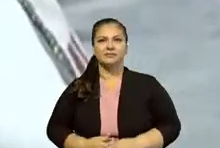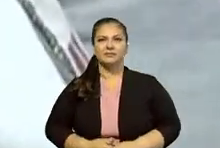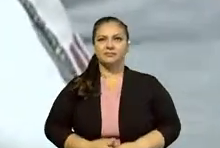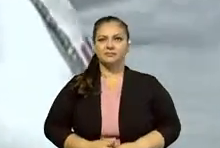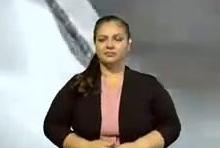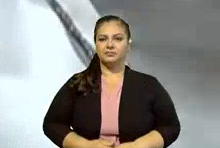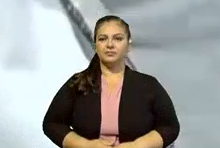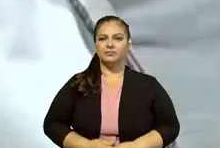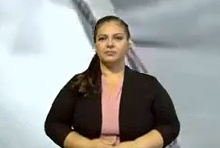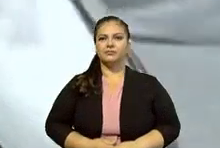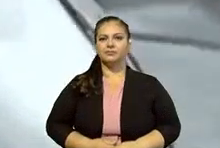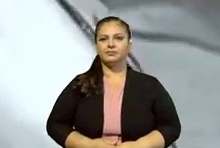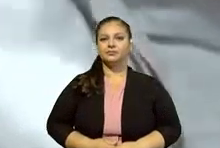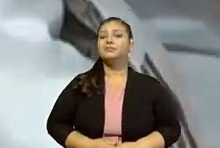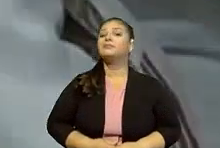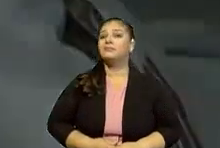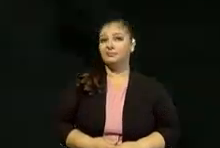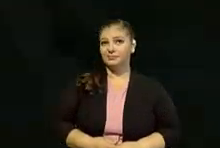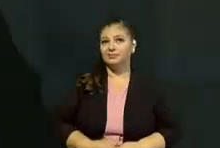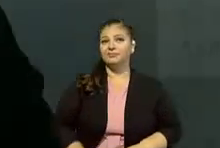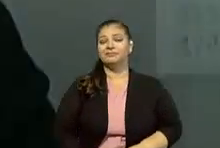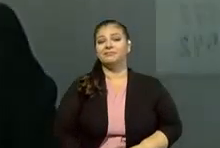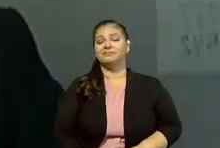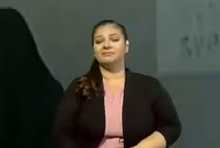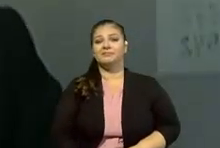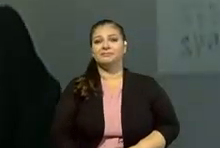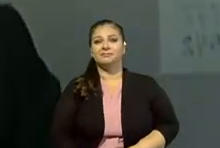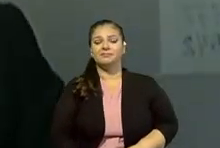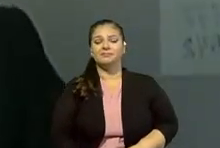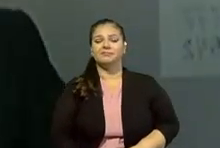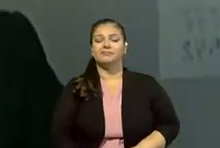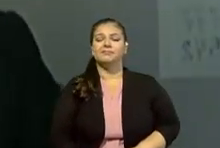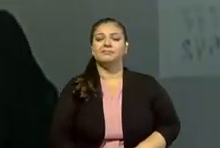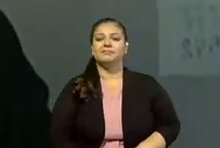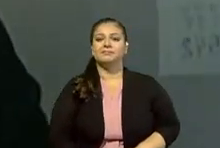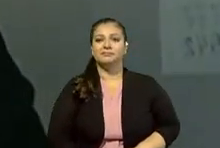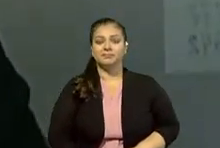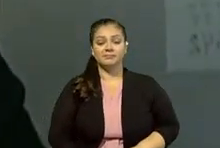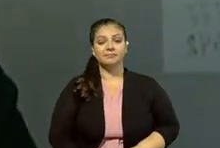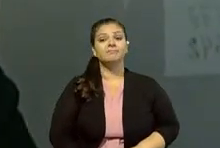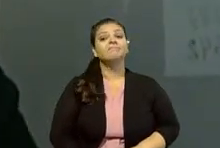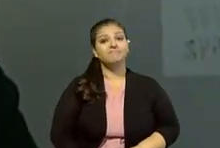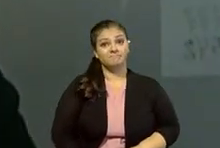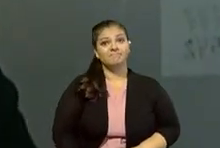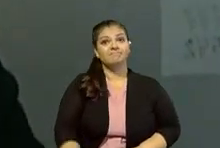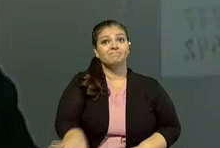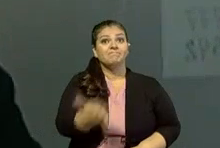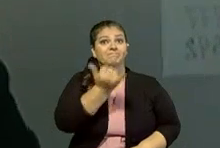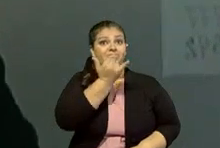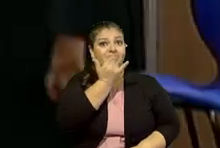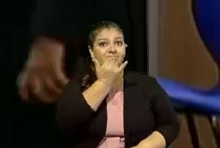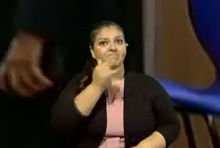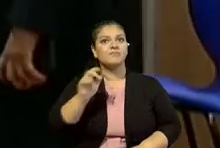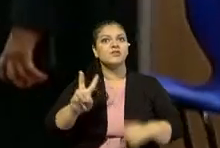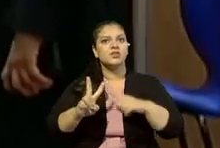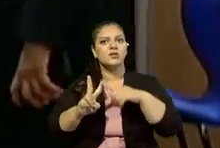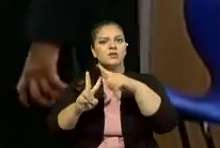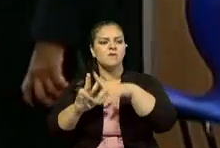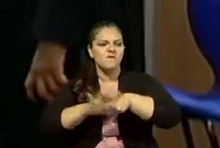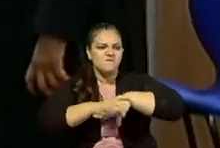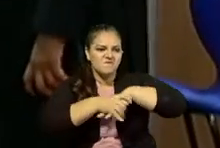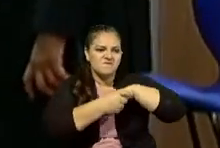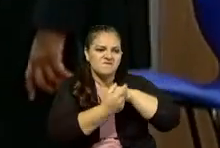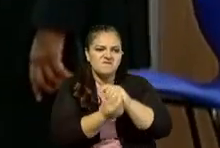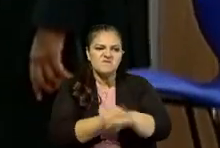profunda es esto. Porque le cortó las venas. Obviamente esto podría configurarse en una tentativa de